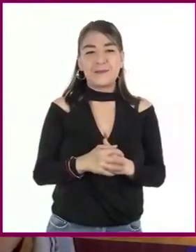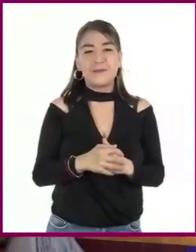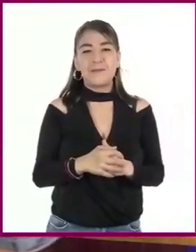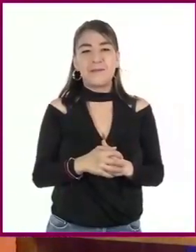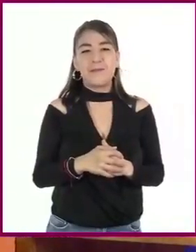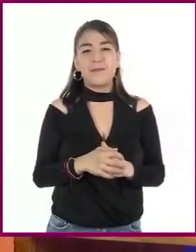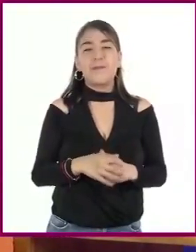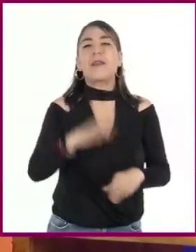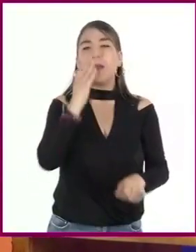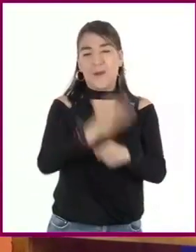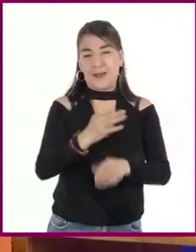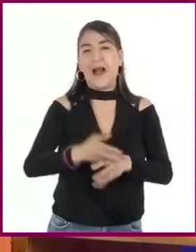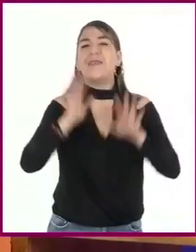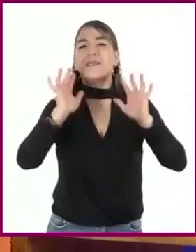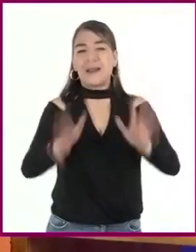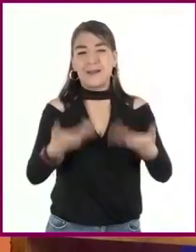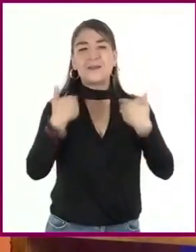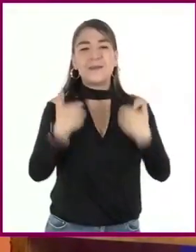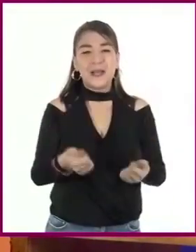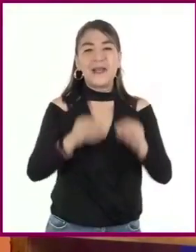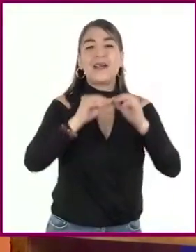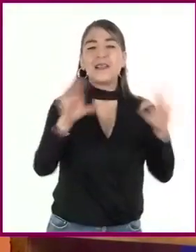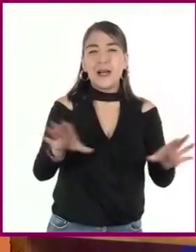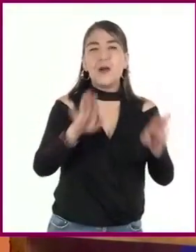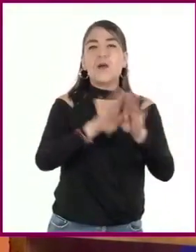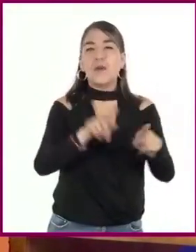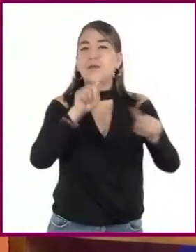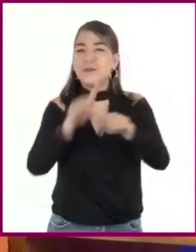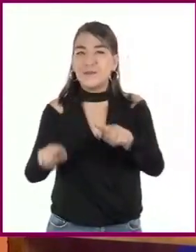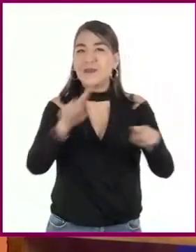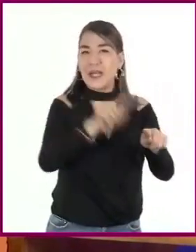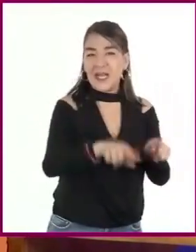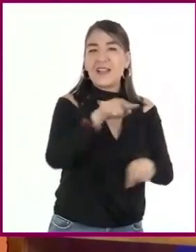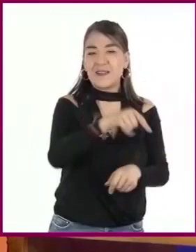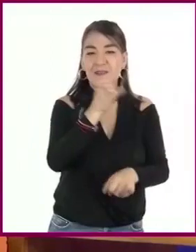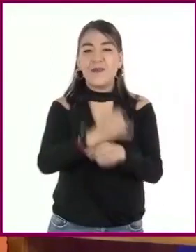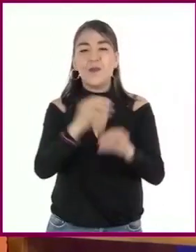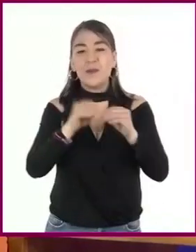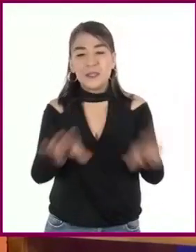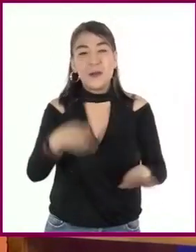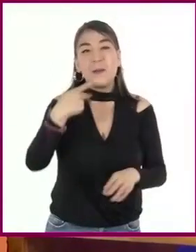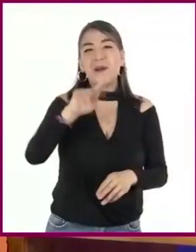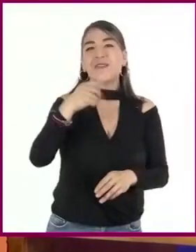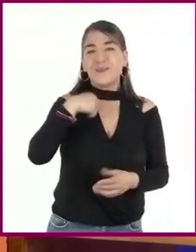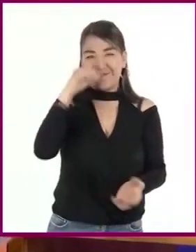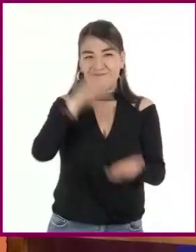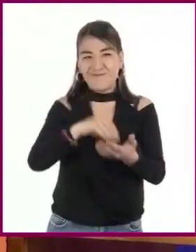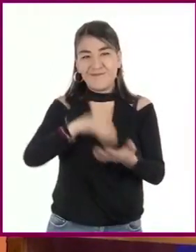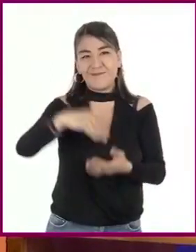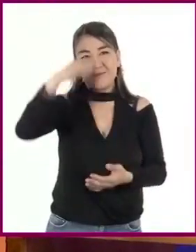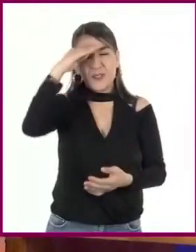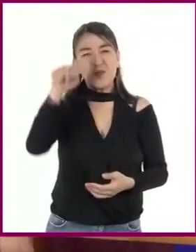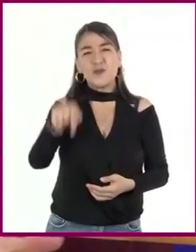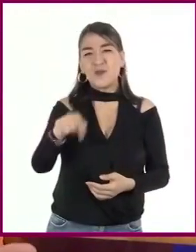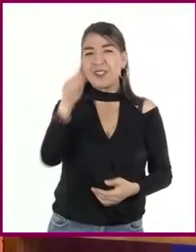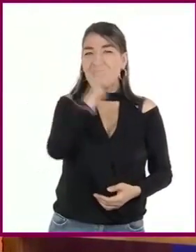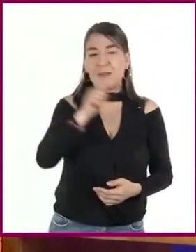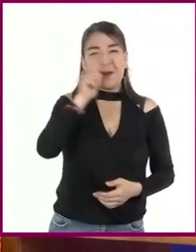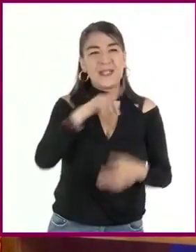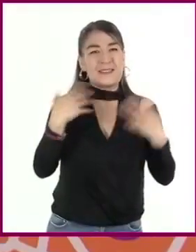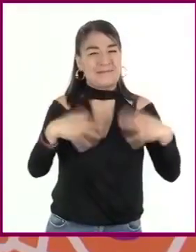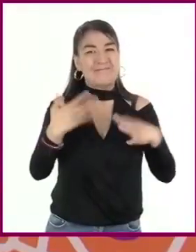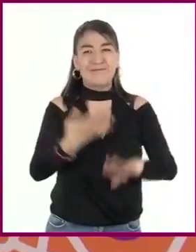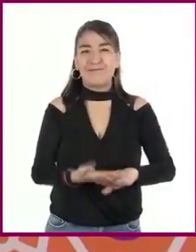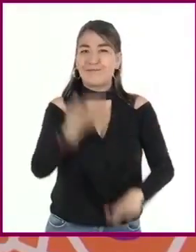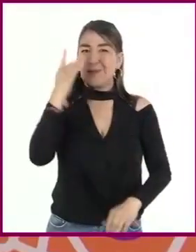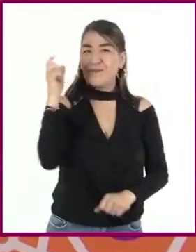Profesora, ya me queda más claro qué distingue a cada uno de los documentos, aunque sigo pensando que usan un lenguaje muy